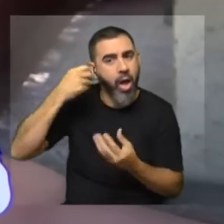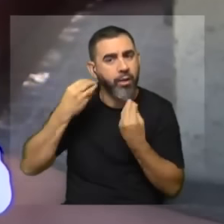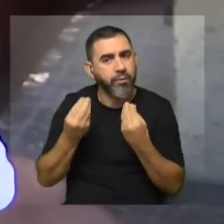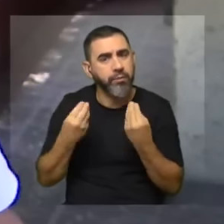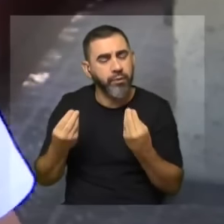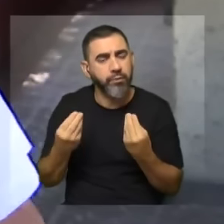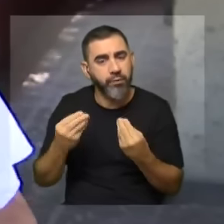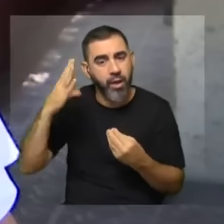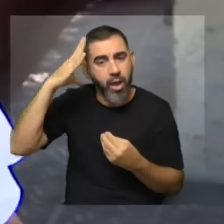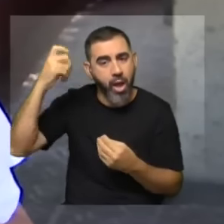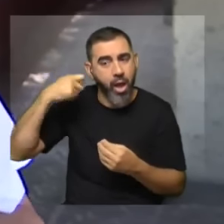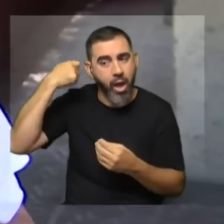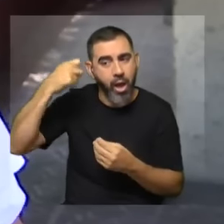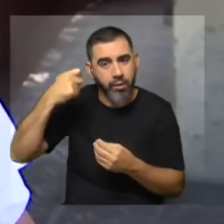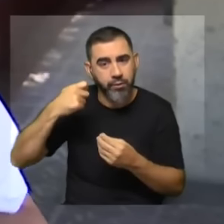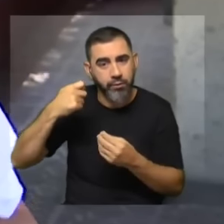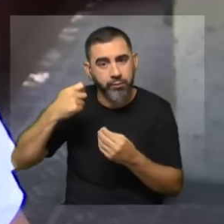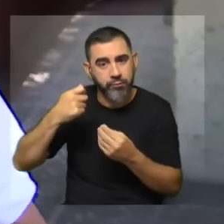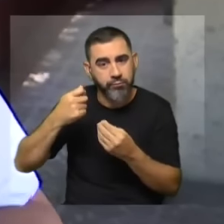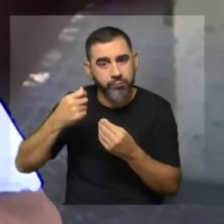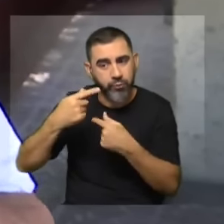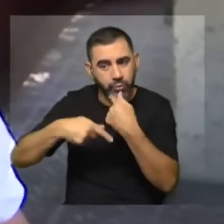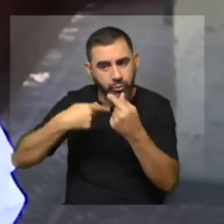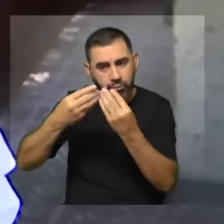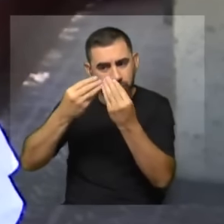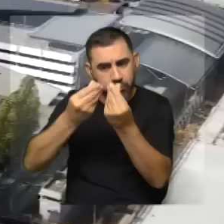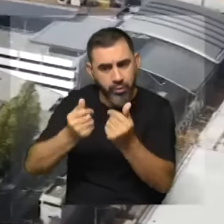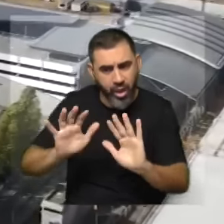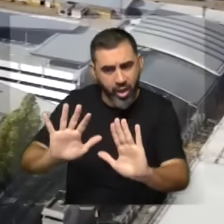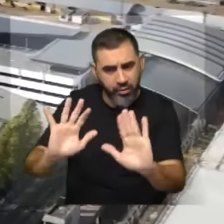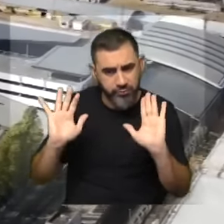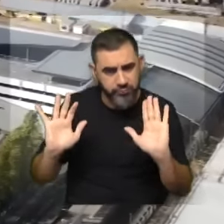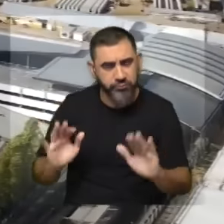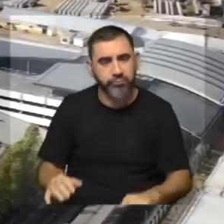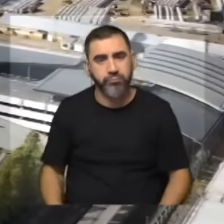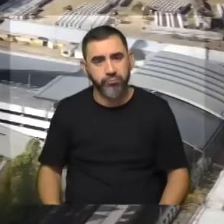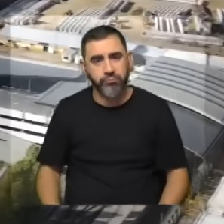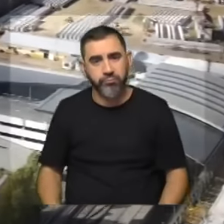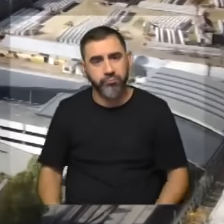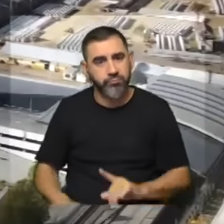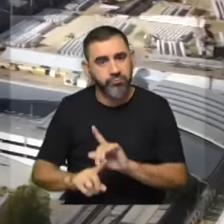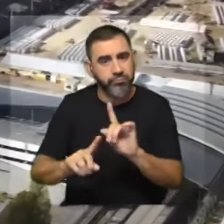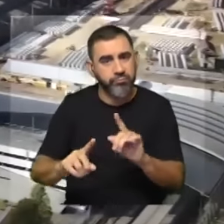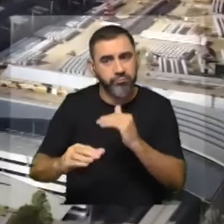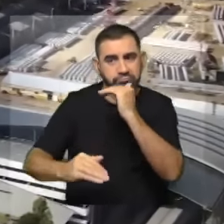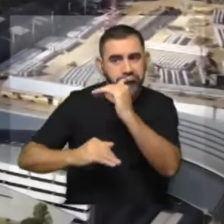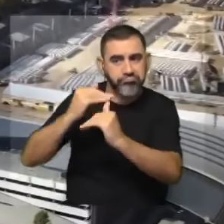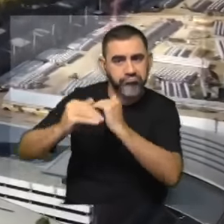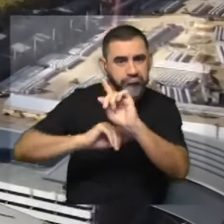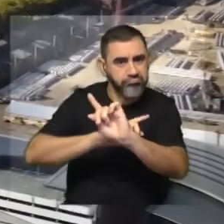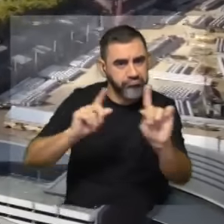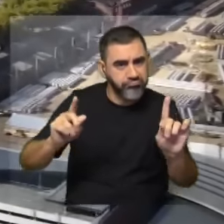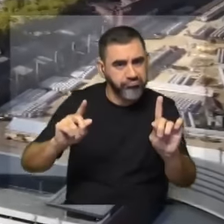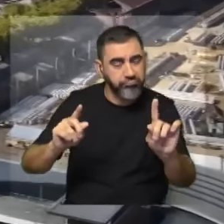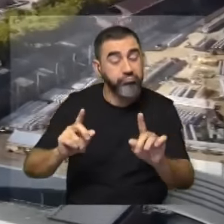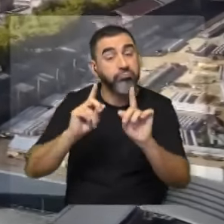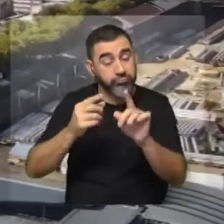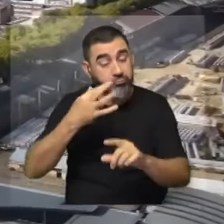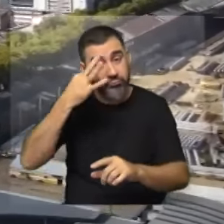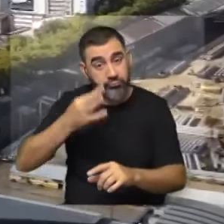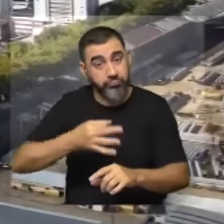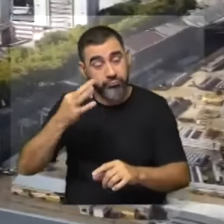ant la van a dejar seguir como está no la van a dejar desarrollar